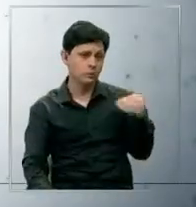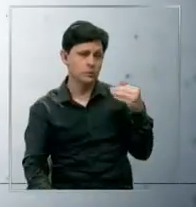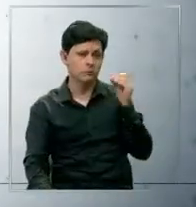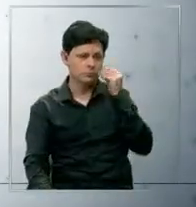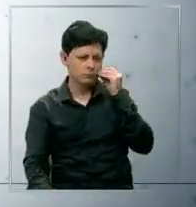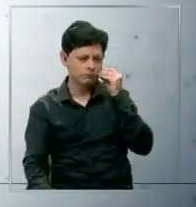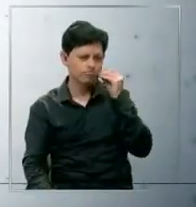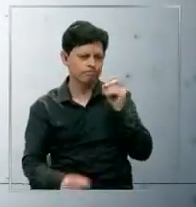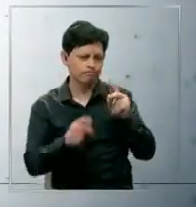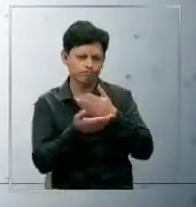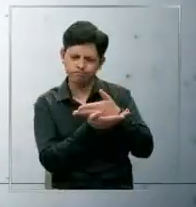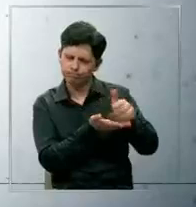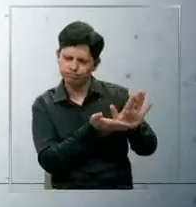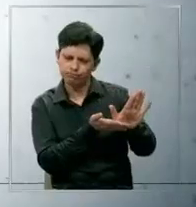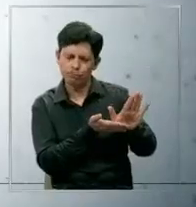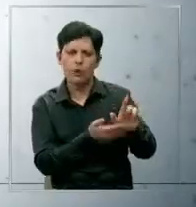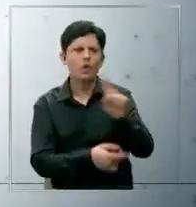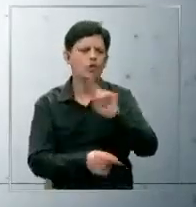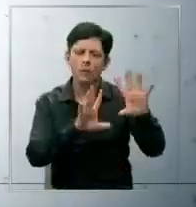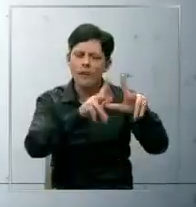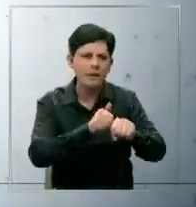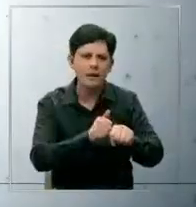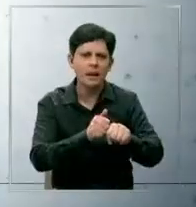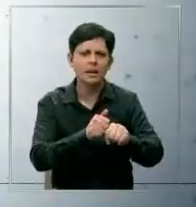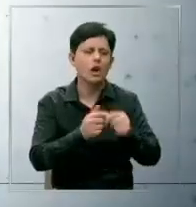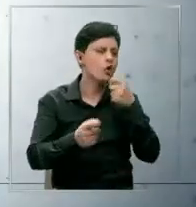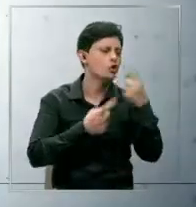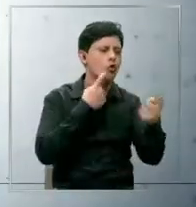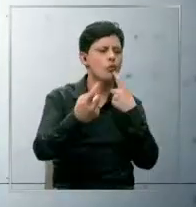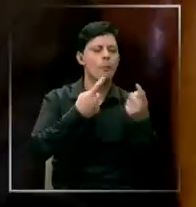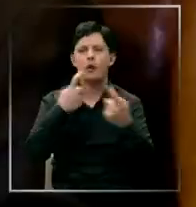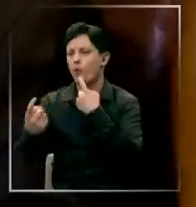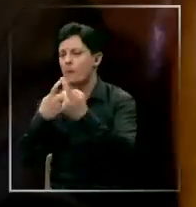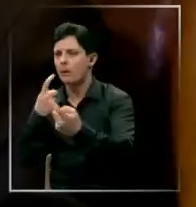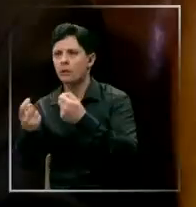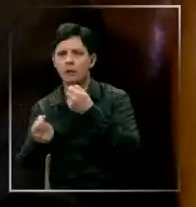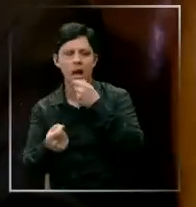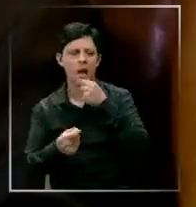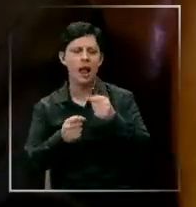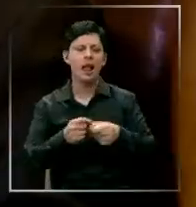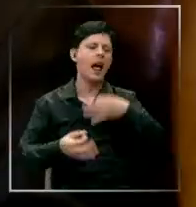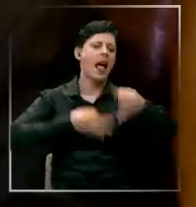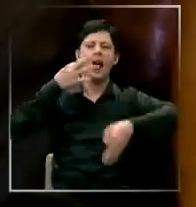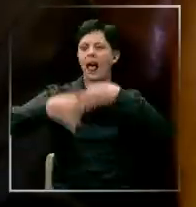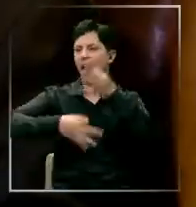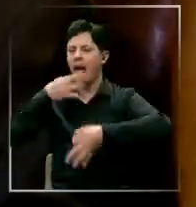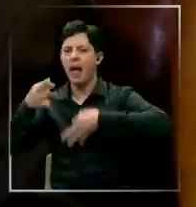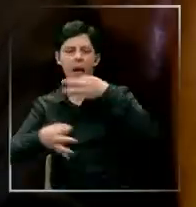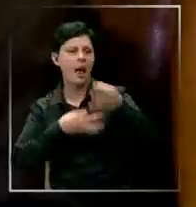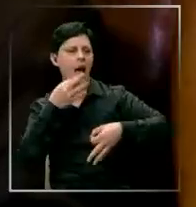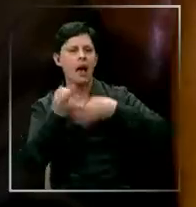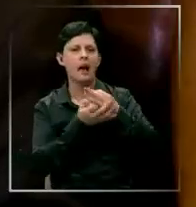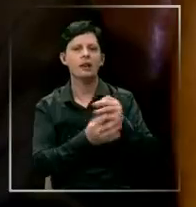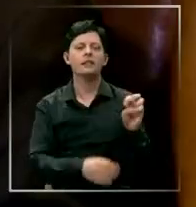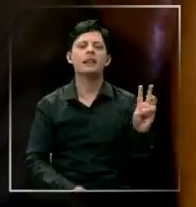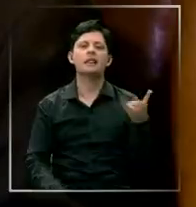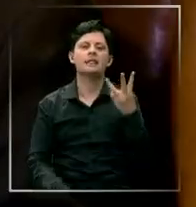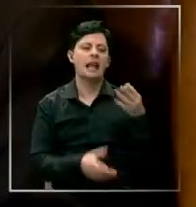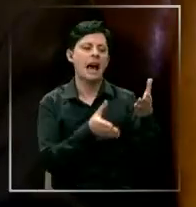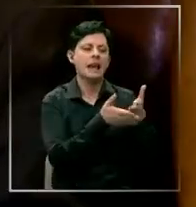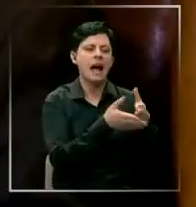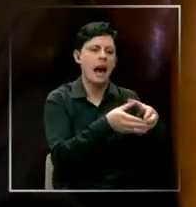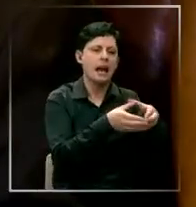los periodistas, no somos los familiares, no son los comentaristas de farándula, de tercera clase, los que tengan que